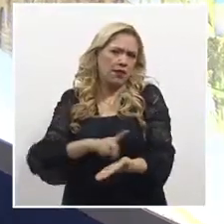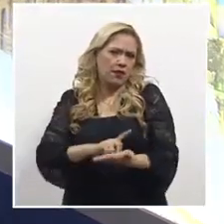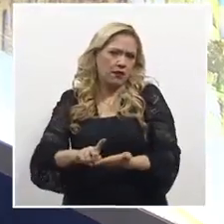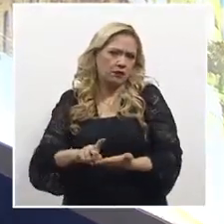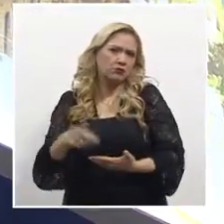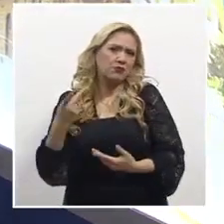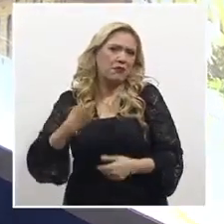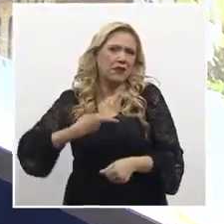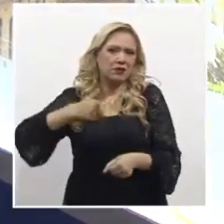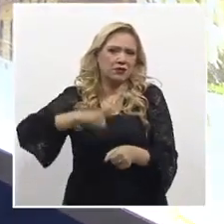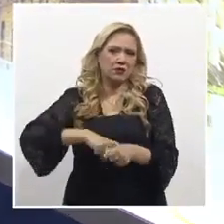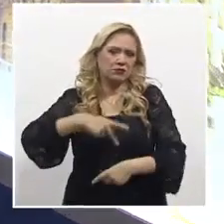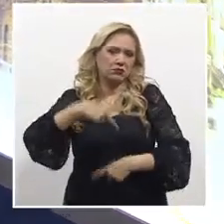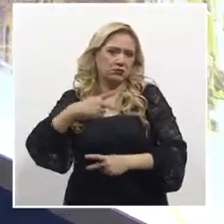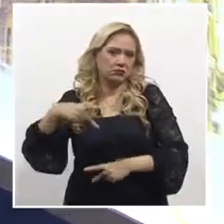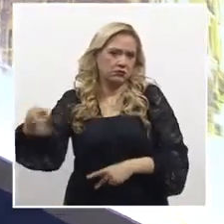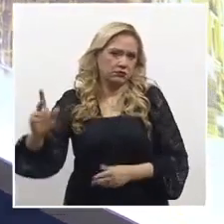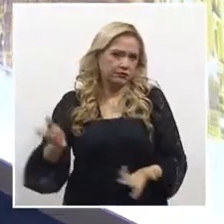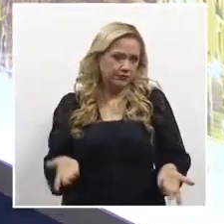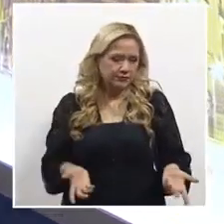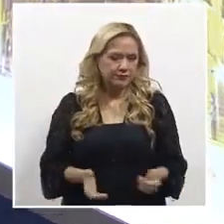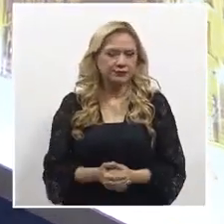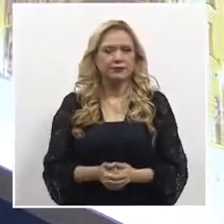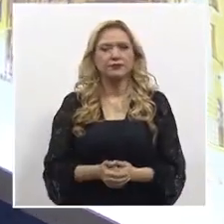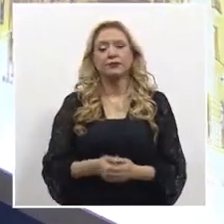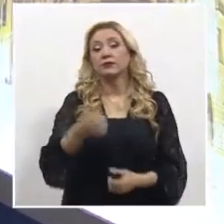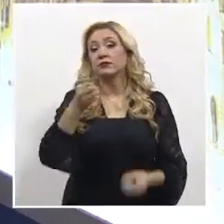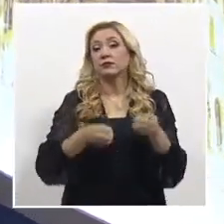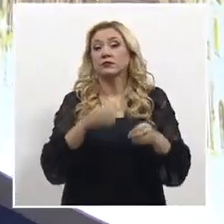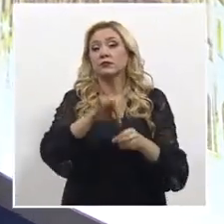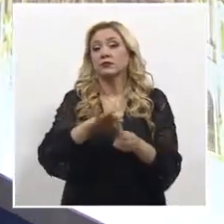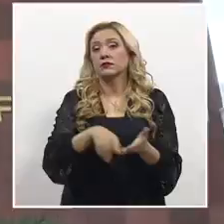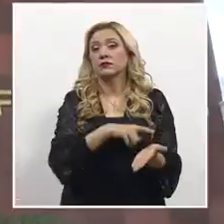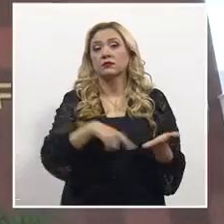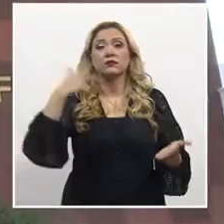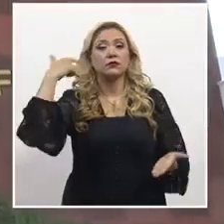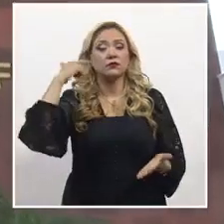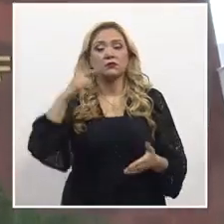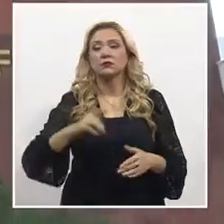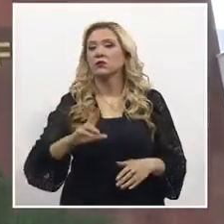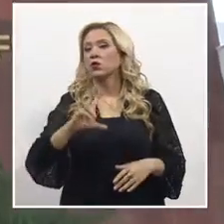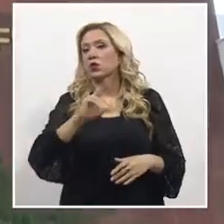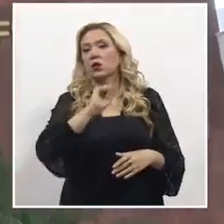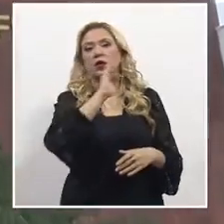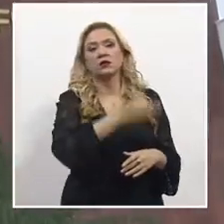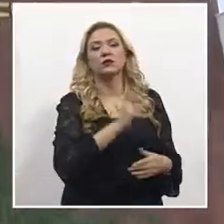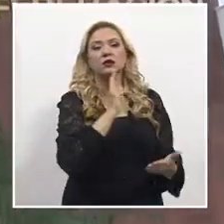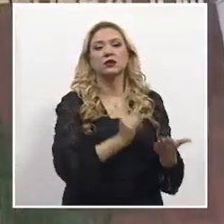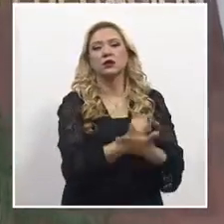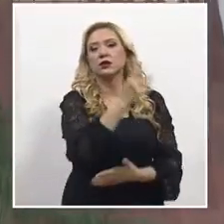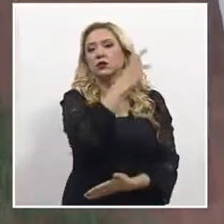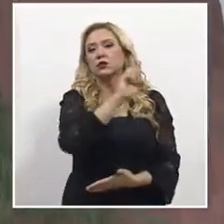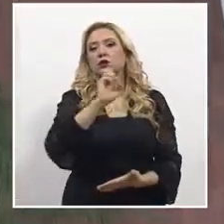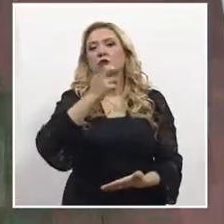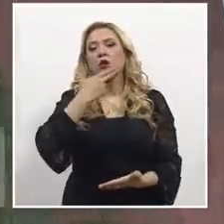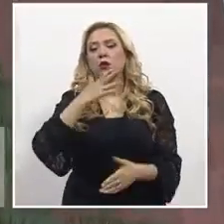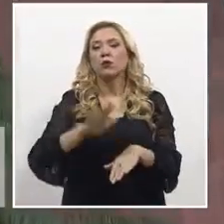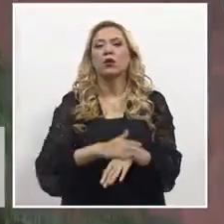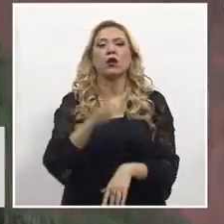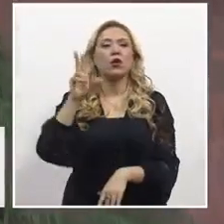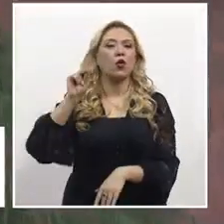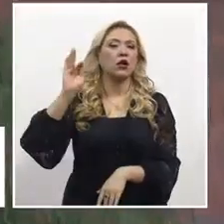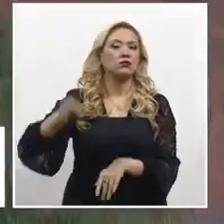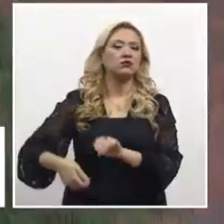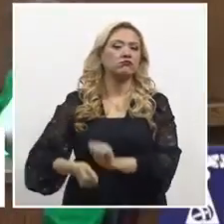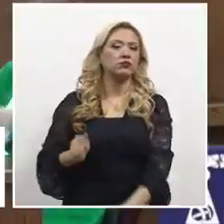La Sala Regional Guadalajara del Tribunal Electoral revocó la sentencia del Tribunal Electoral de Chihuahua que había desechado la impugnación de